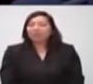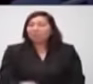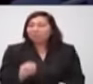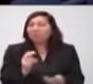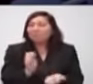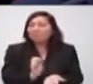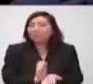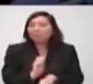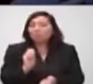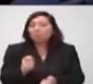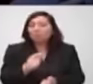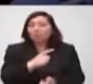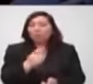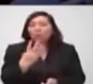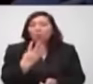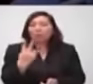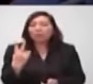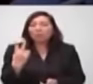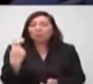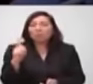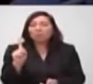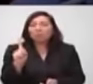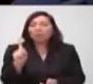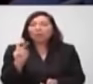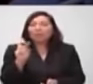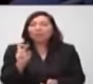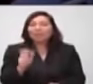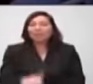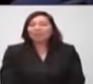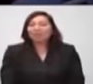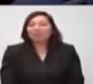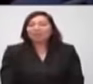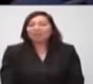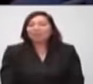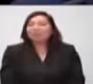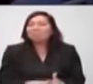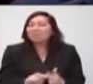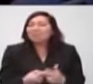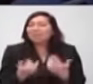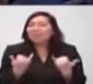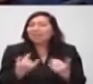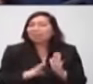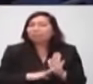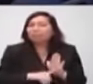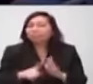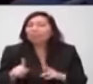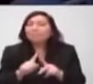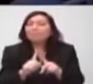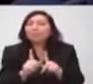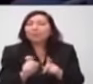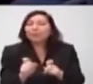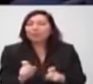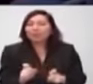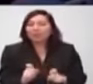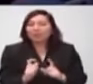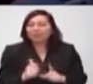penalidad, una multa de 142 millones de dólares. A raíz de ahí surgió la pregunta y la inquietud